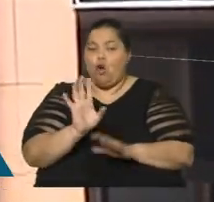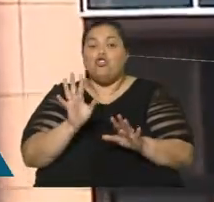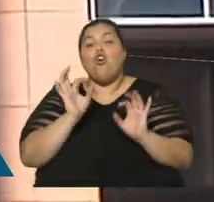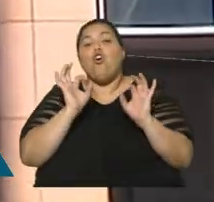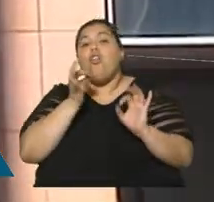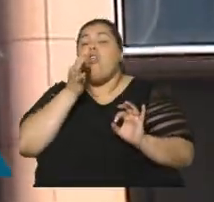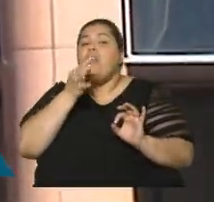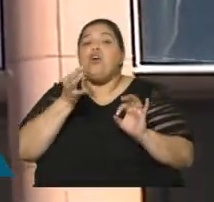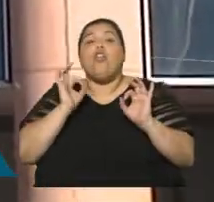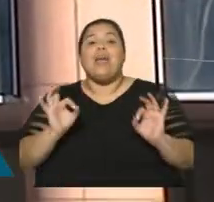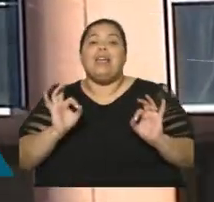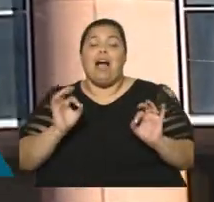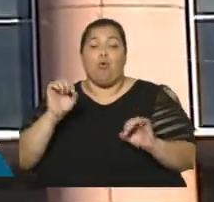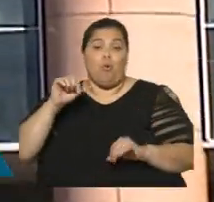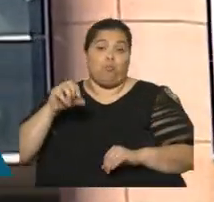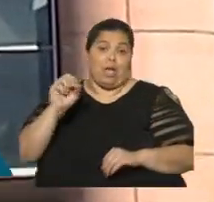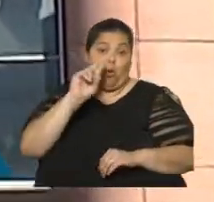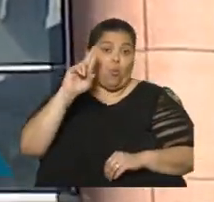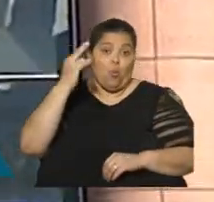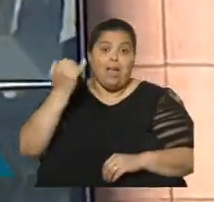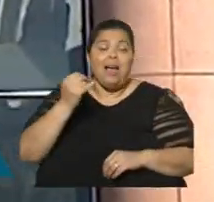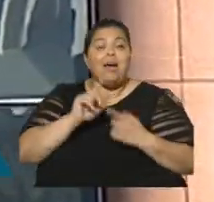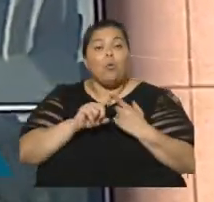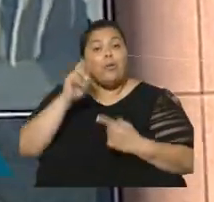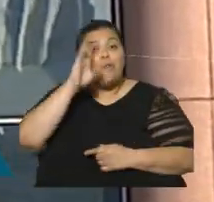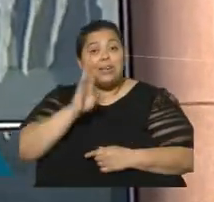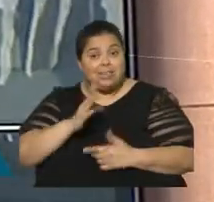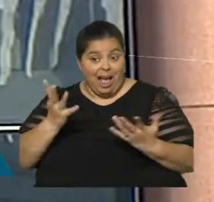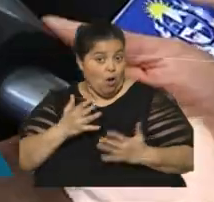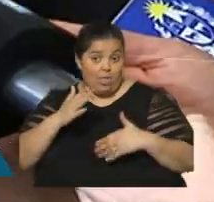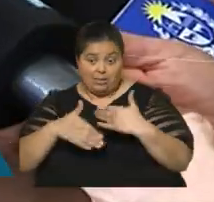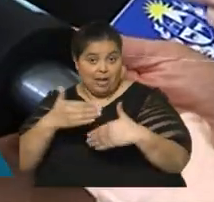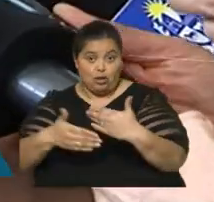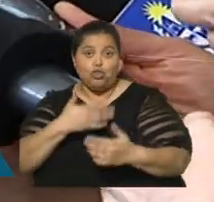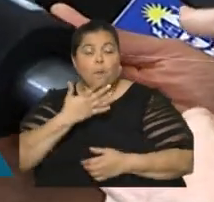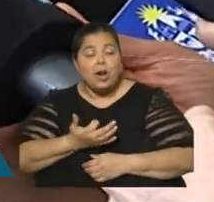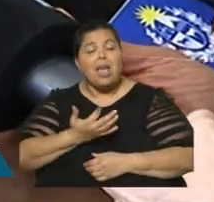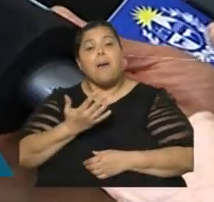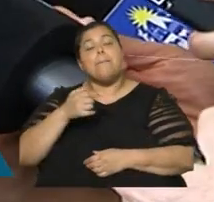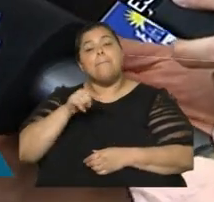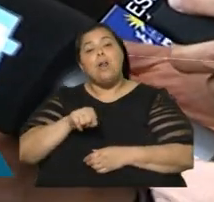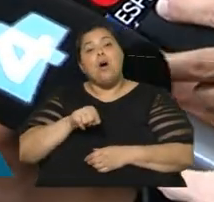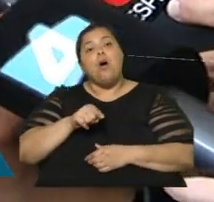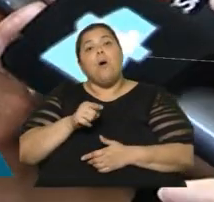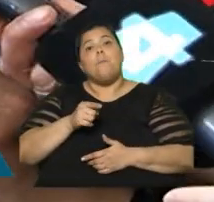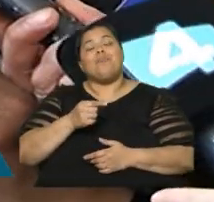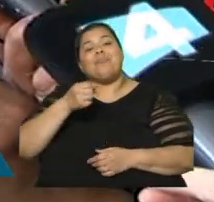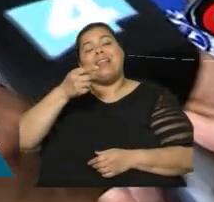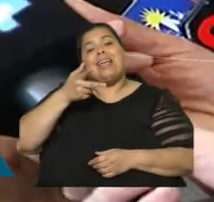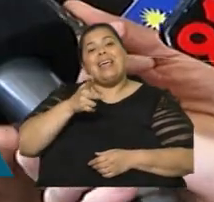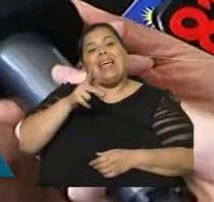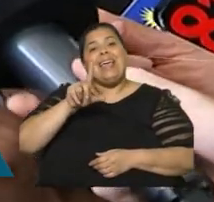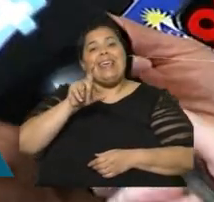delicada, sobre todo porque Uruguay tiene acuerdos con Brasil que se están desarrollando, como por ejemplo el que propende el desarrollo de la llamada hidrovía del